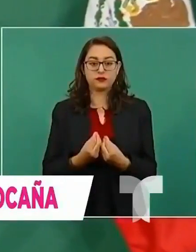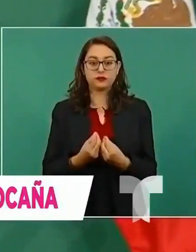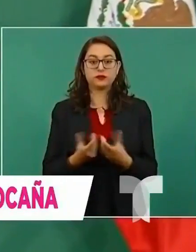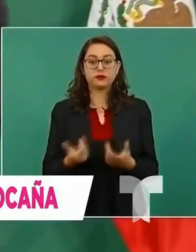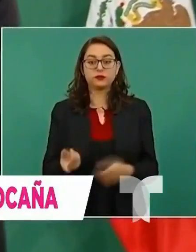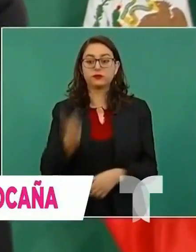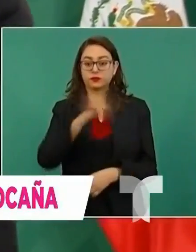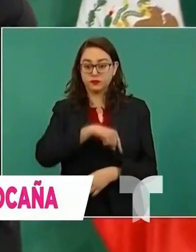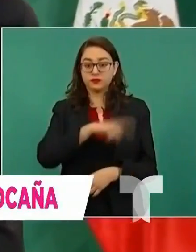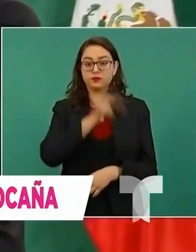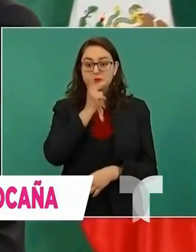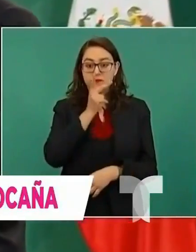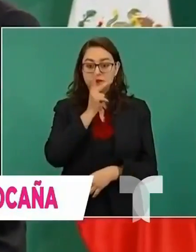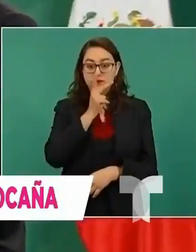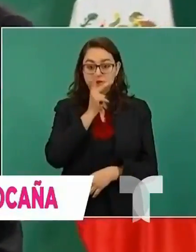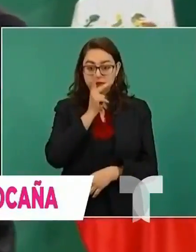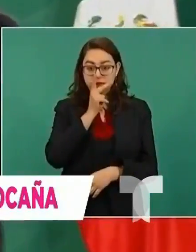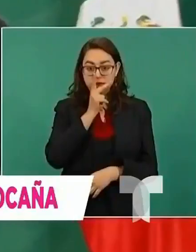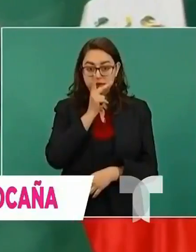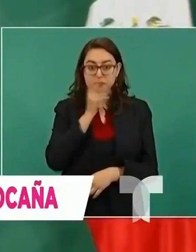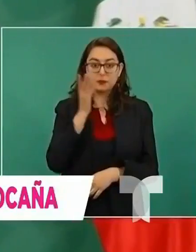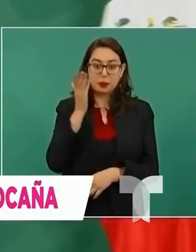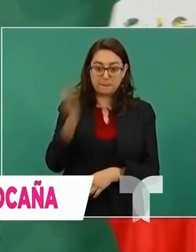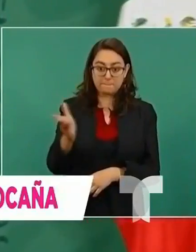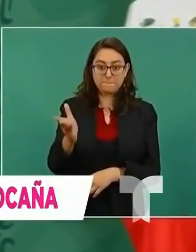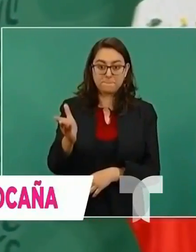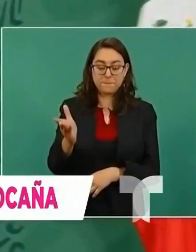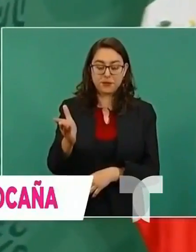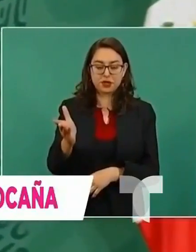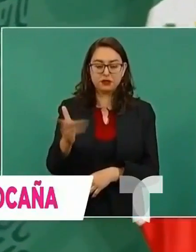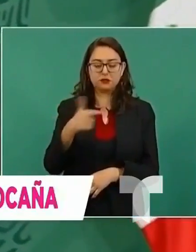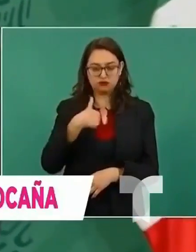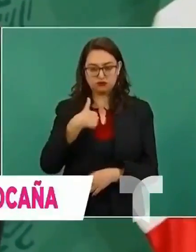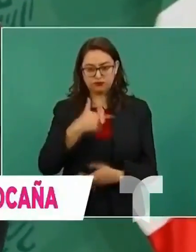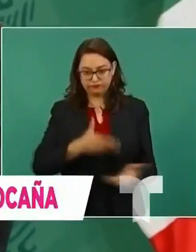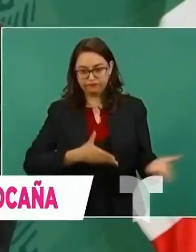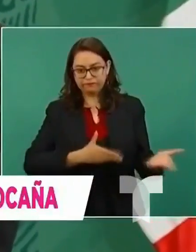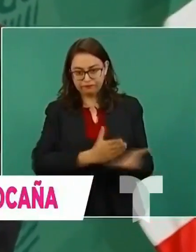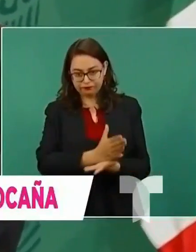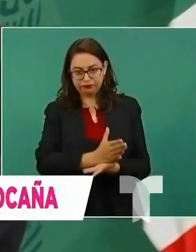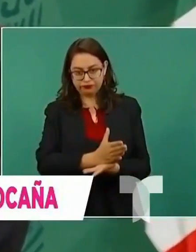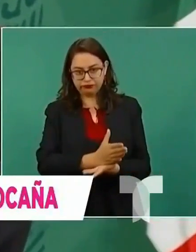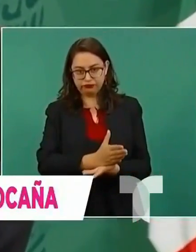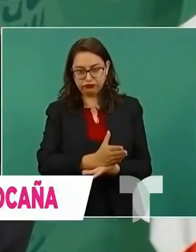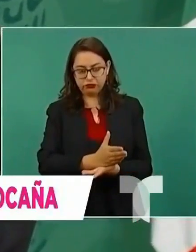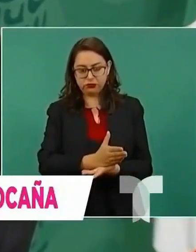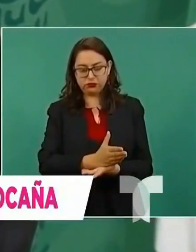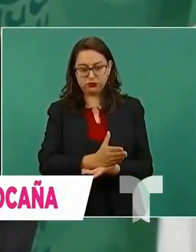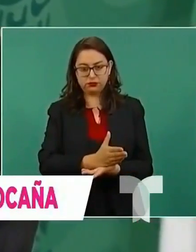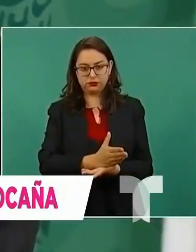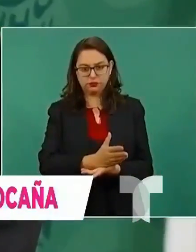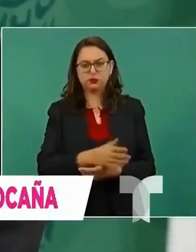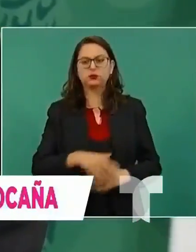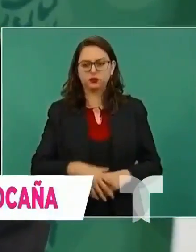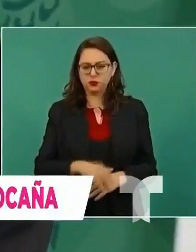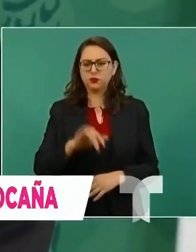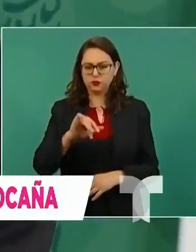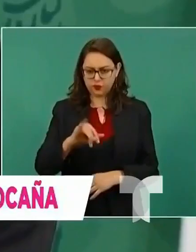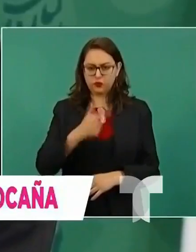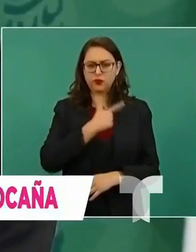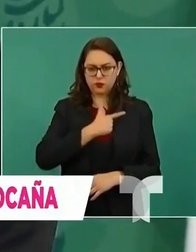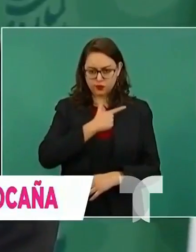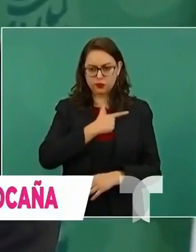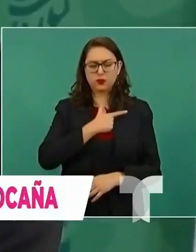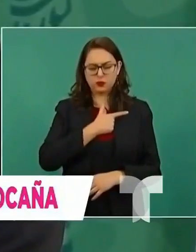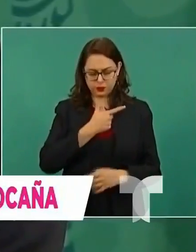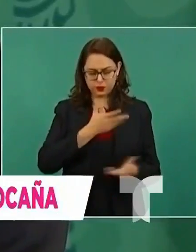que el papá pidió que interviniéramos. Lo vamos a hacer.